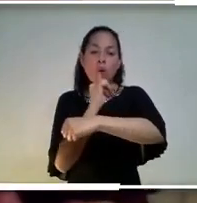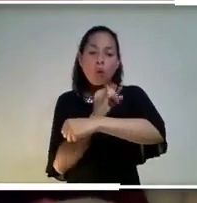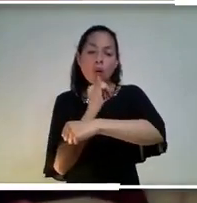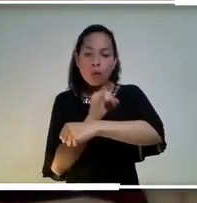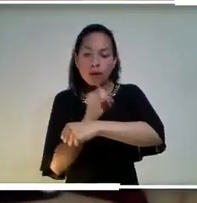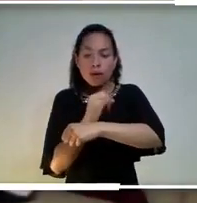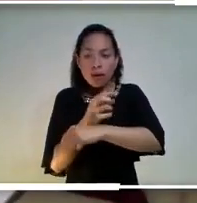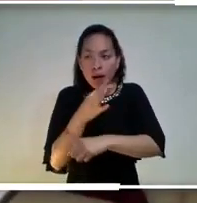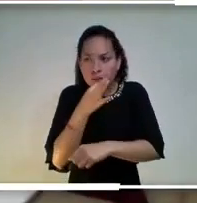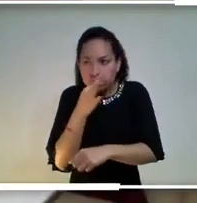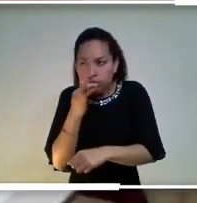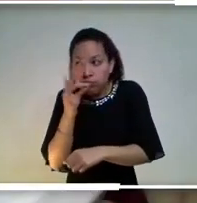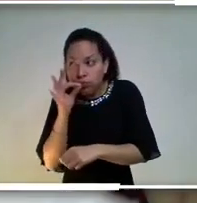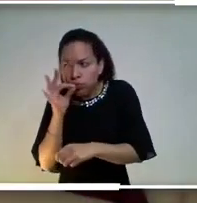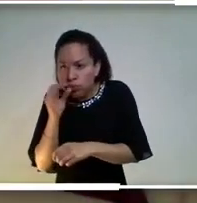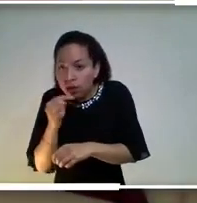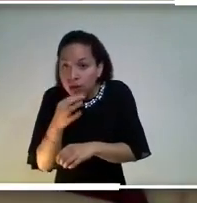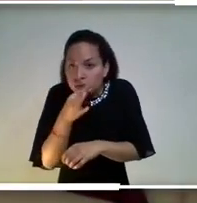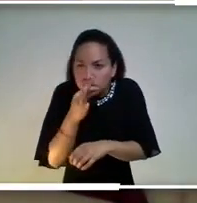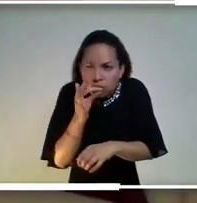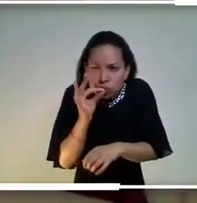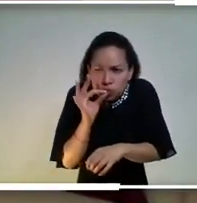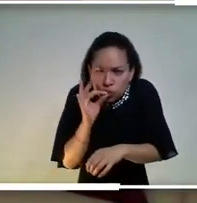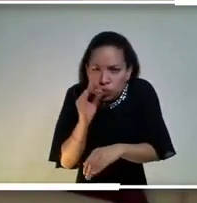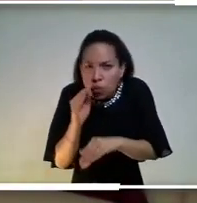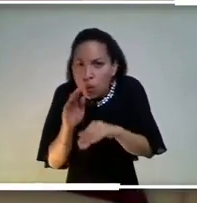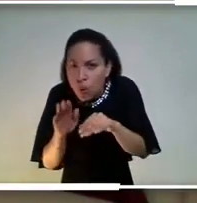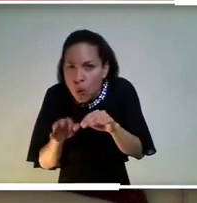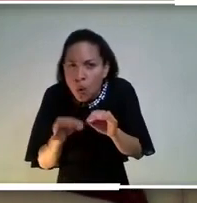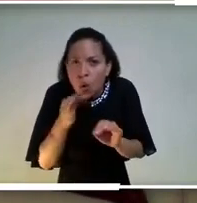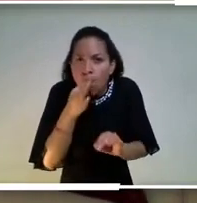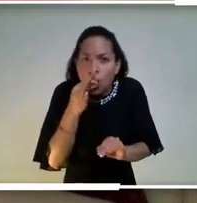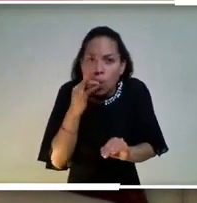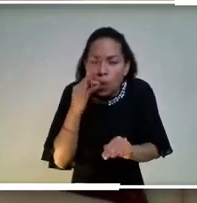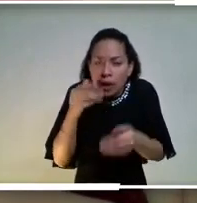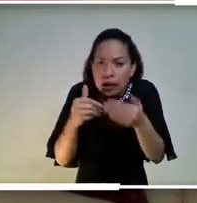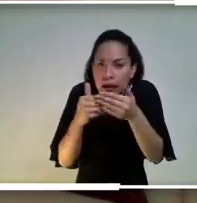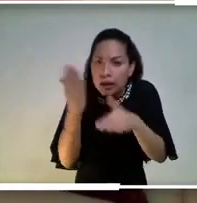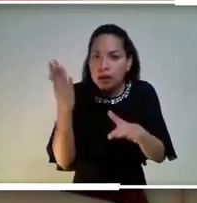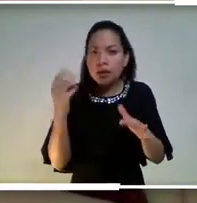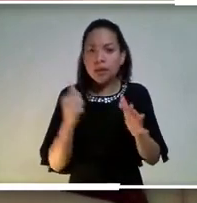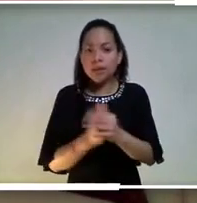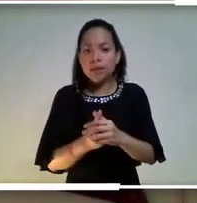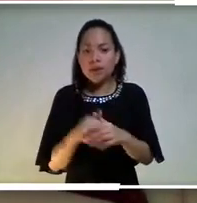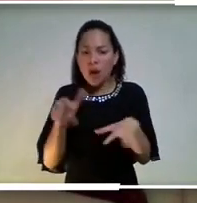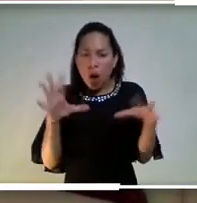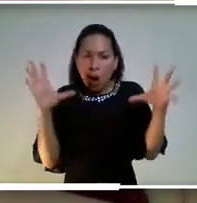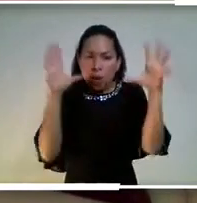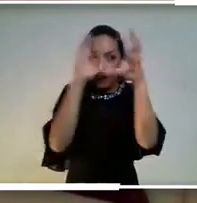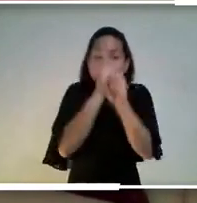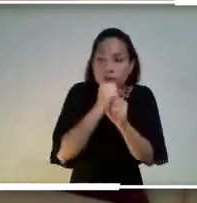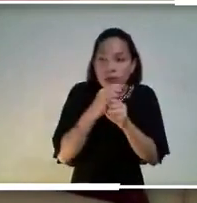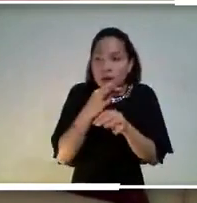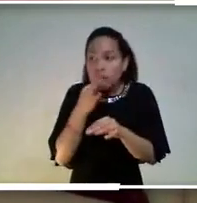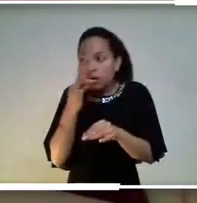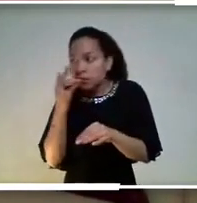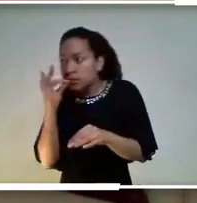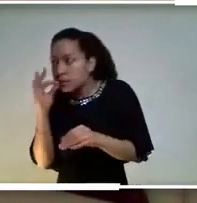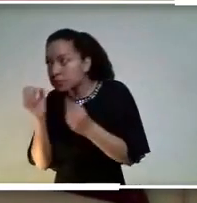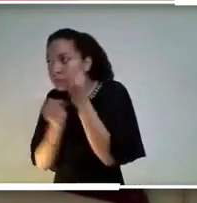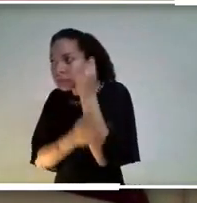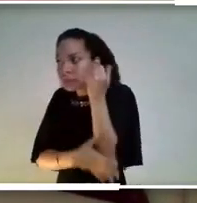edad media cuando caímos en tinieblas y muerte espiritual bien que son los espíritus el espiritismo